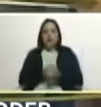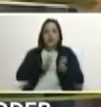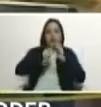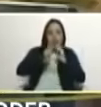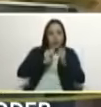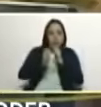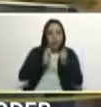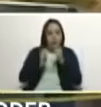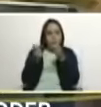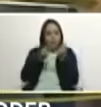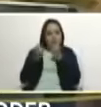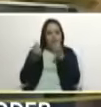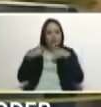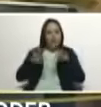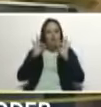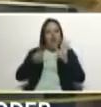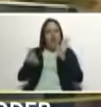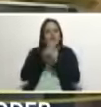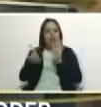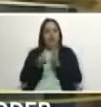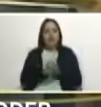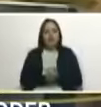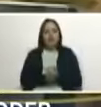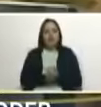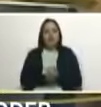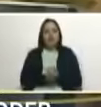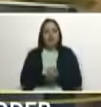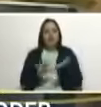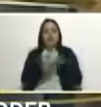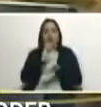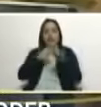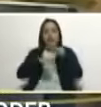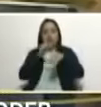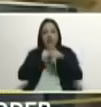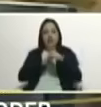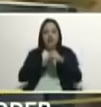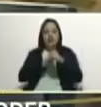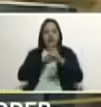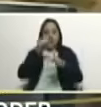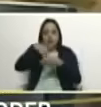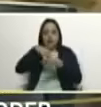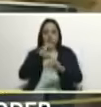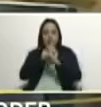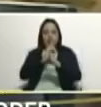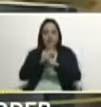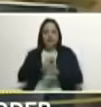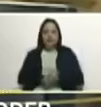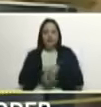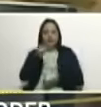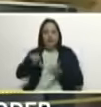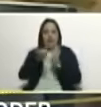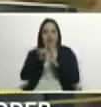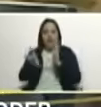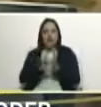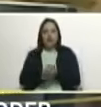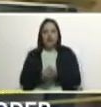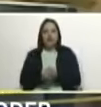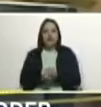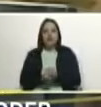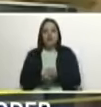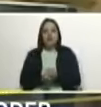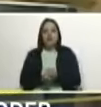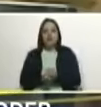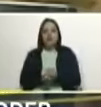comerciales, específicamente una ley para el comercio digital, una ley para la